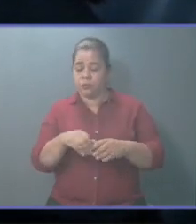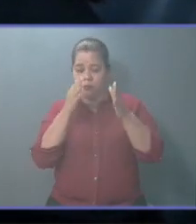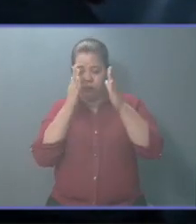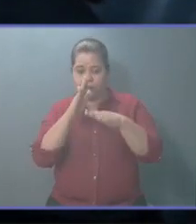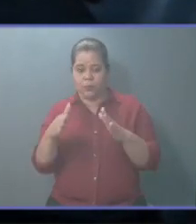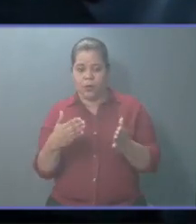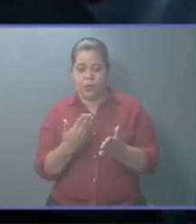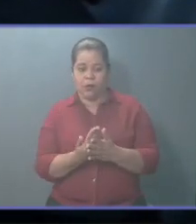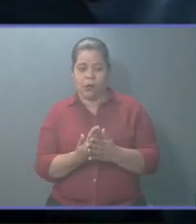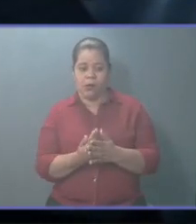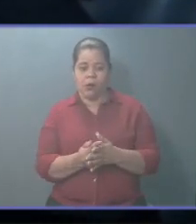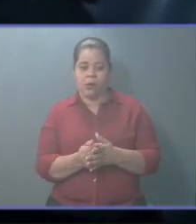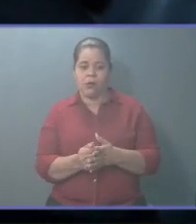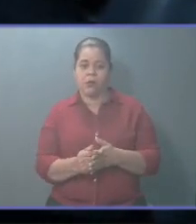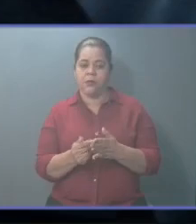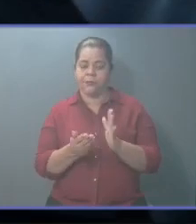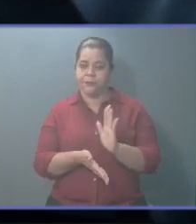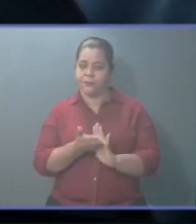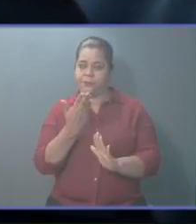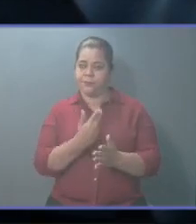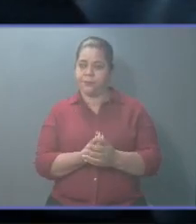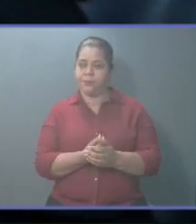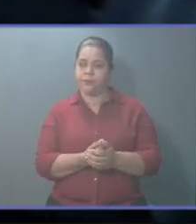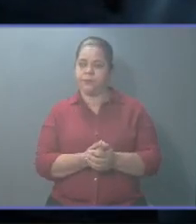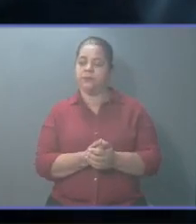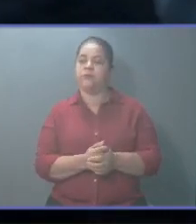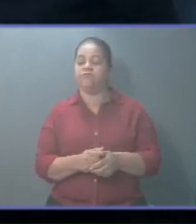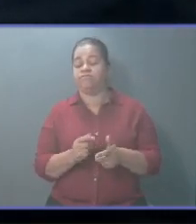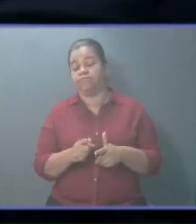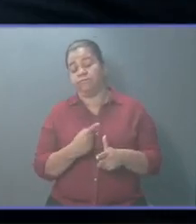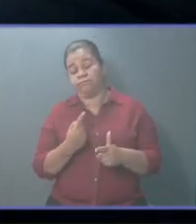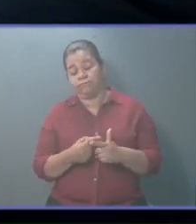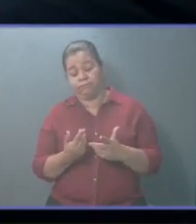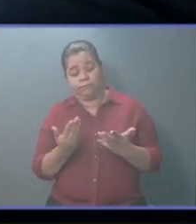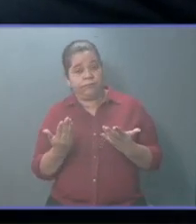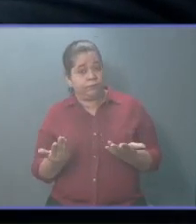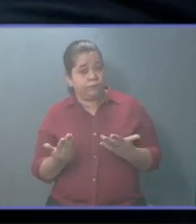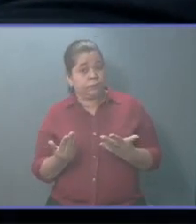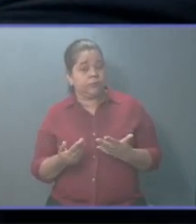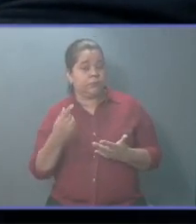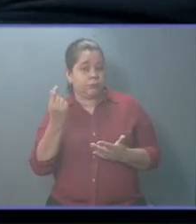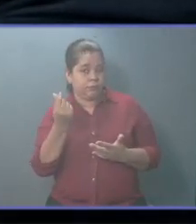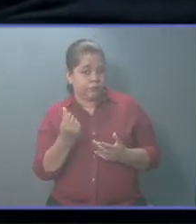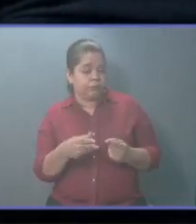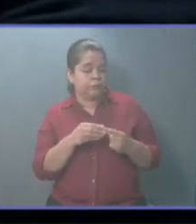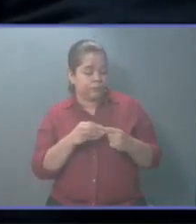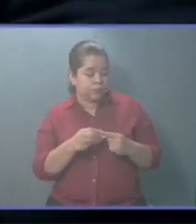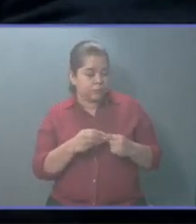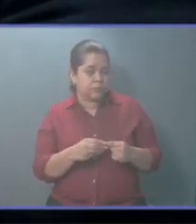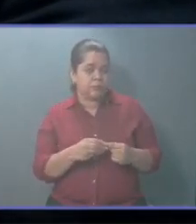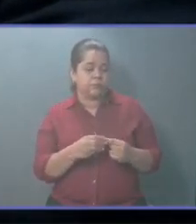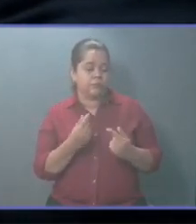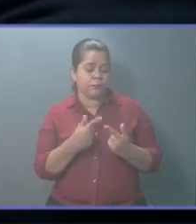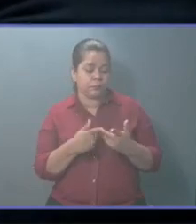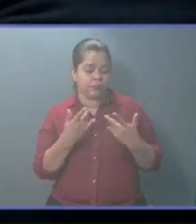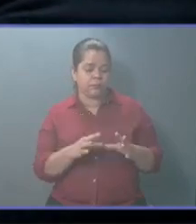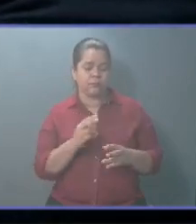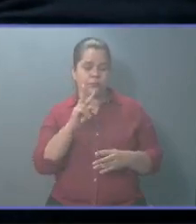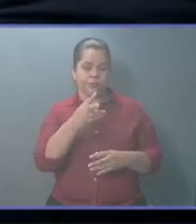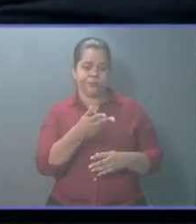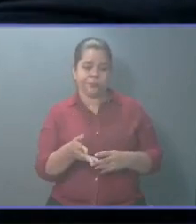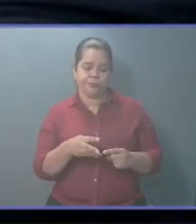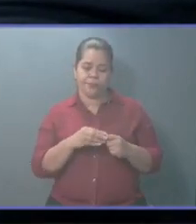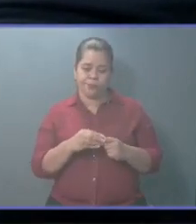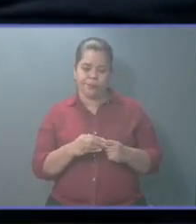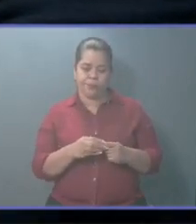a los impactos de la pandemia y la atención a la pandemia misma. Entonces, como es un fondo extraordinario y son dos especialidades, por eso